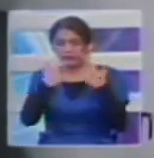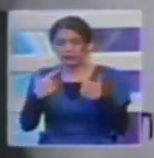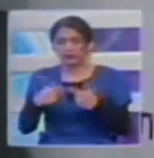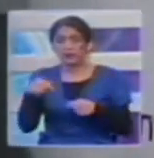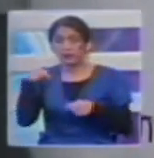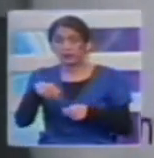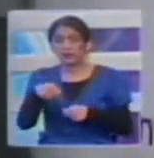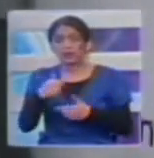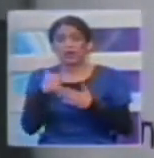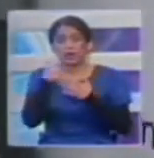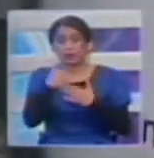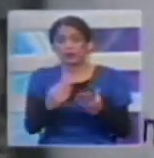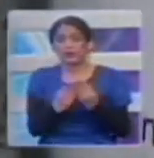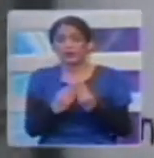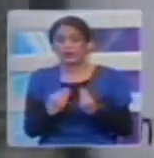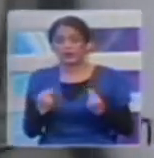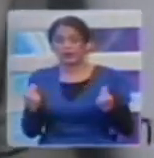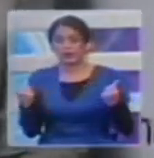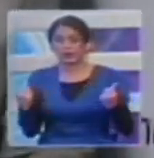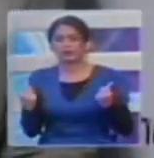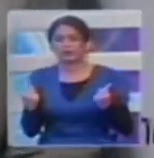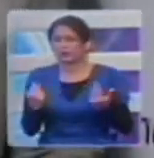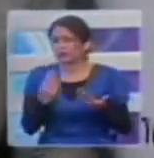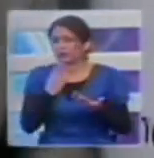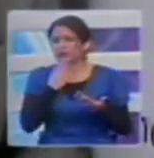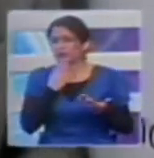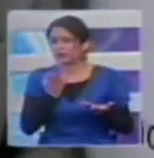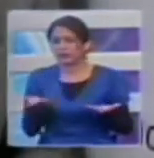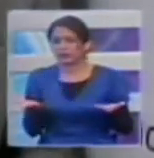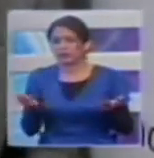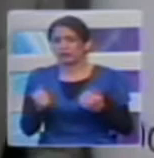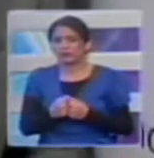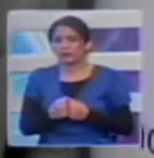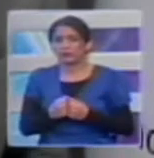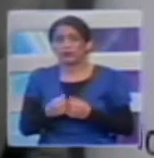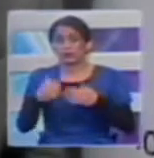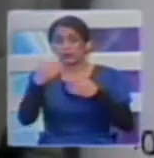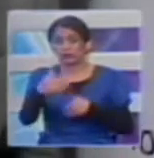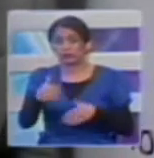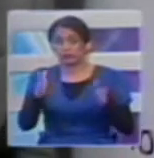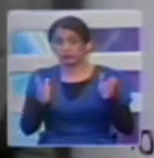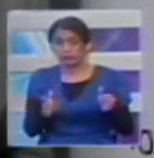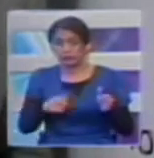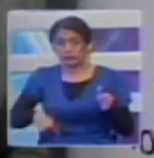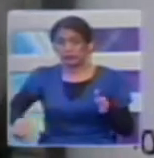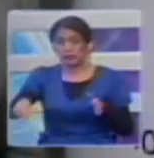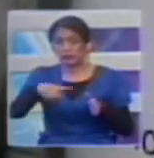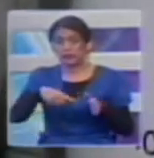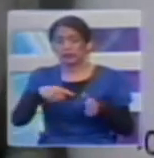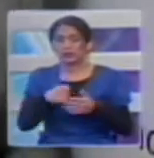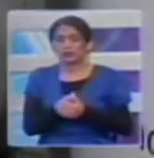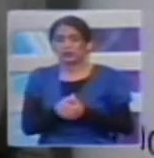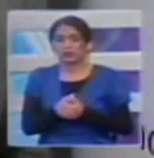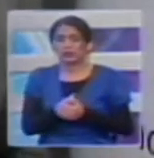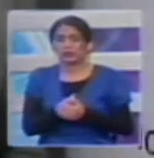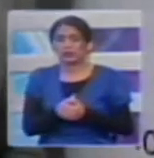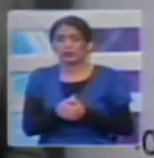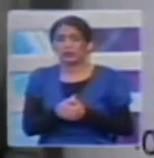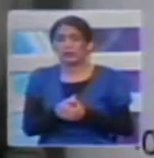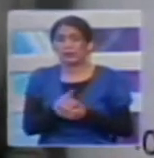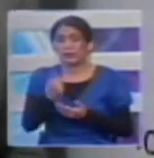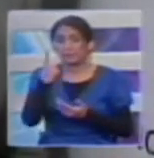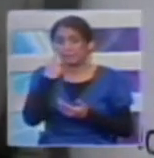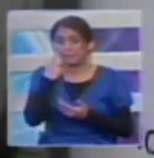Sistema Nacional de Calidad. ¿Qué quiero decir con esto? Que es un laboratorio que se pone a disposición de la industria. ¿Para